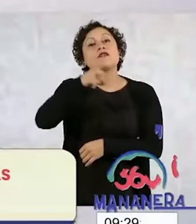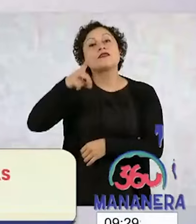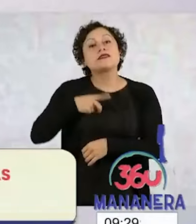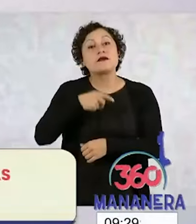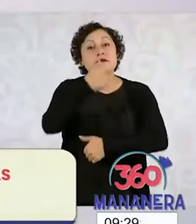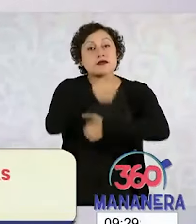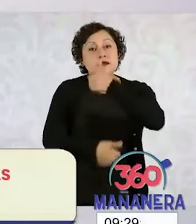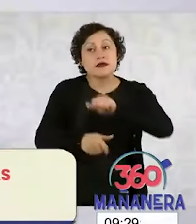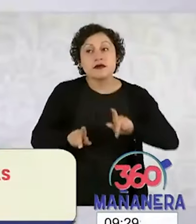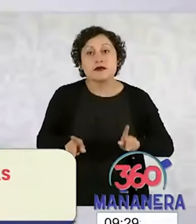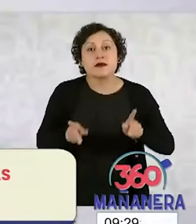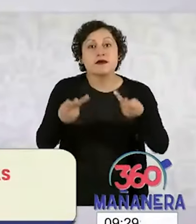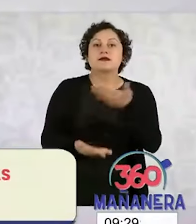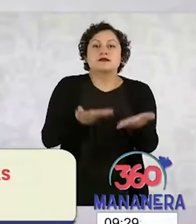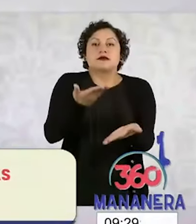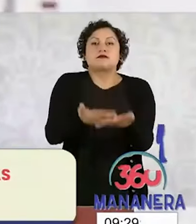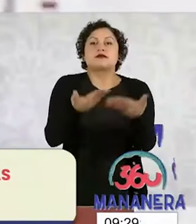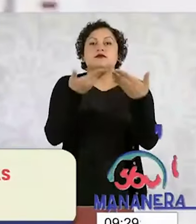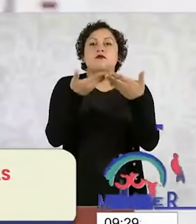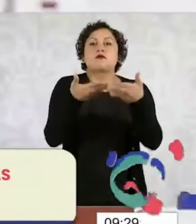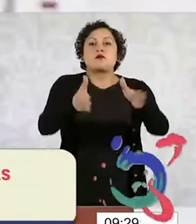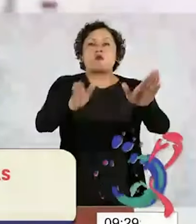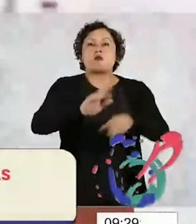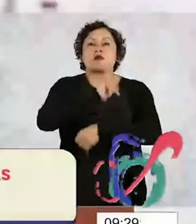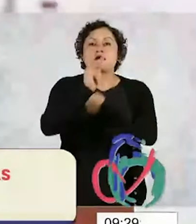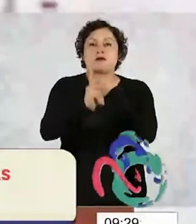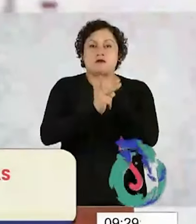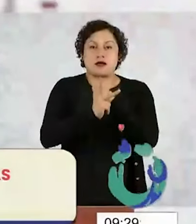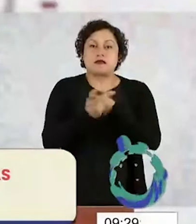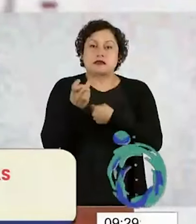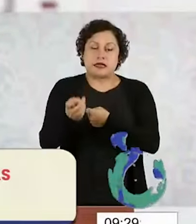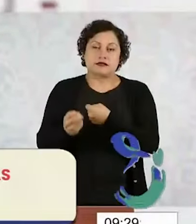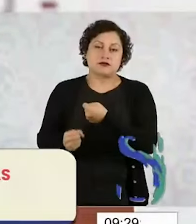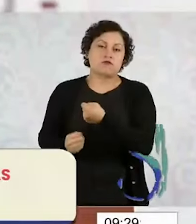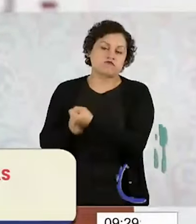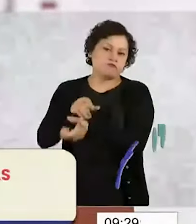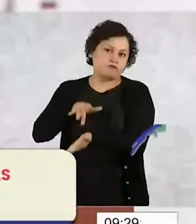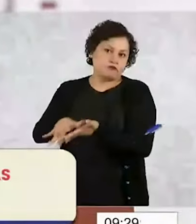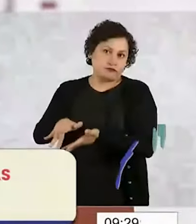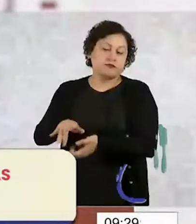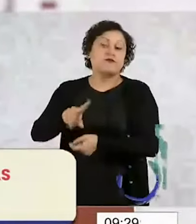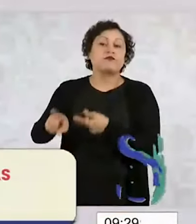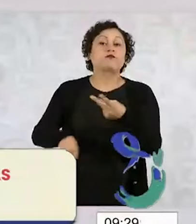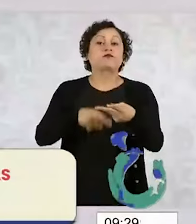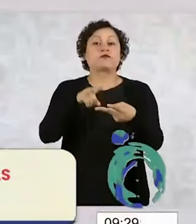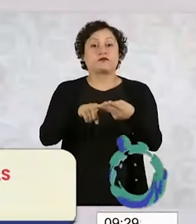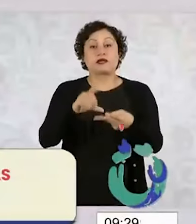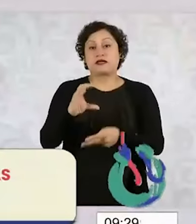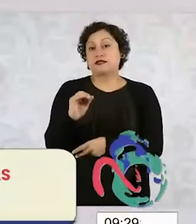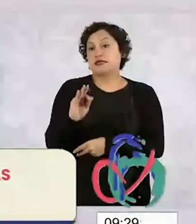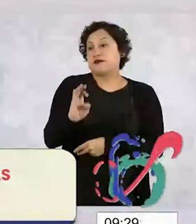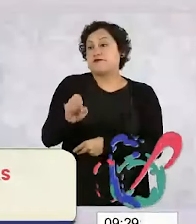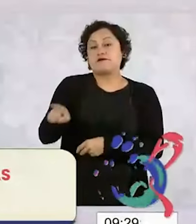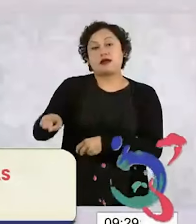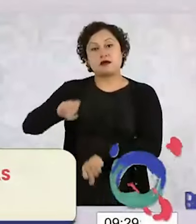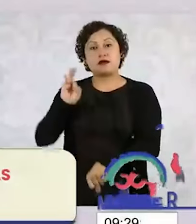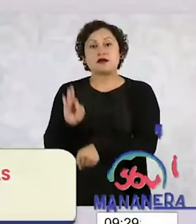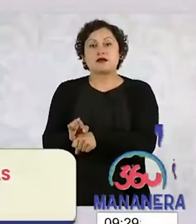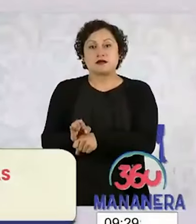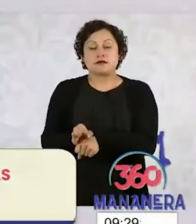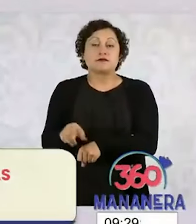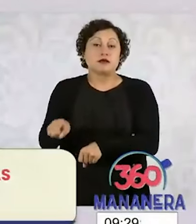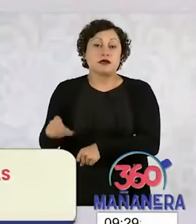sino el servicio público segundo la pancia de CFE que se nace que es